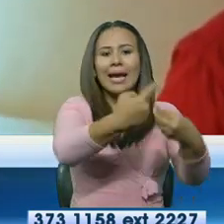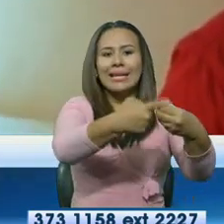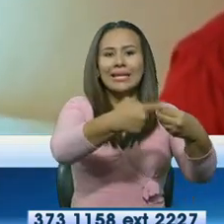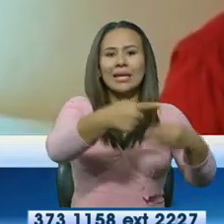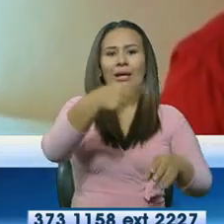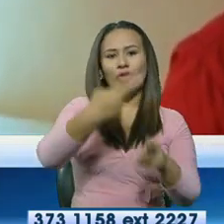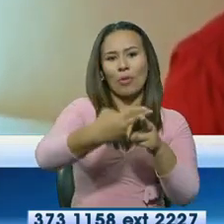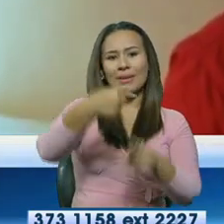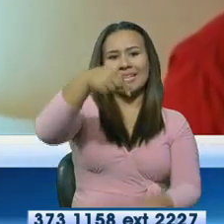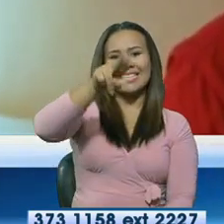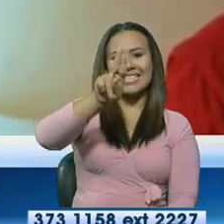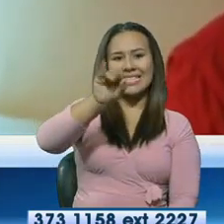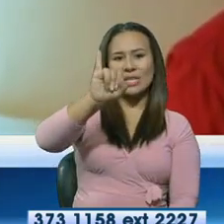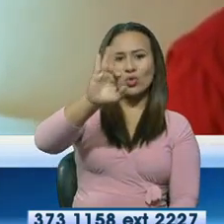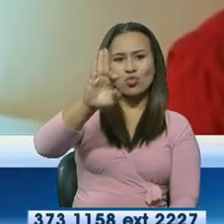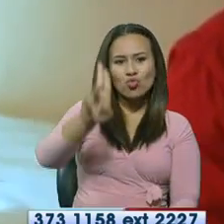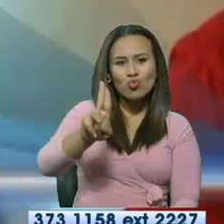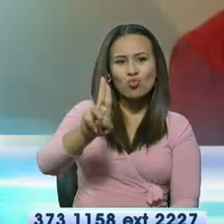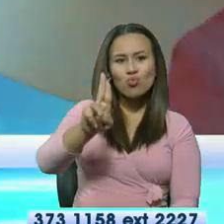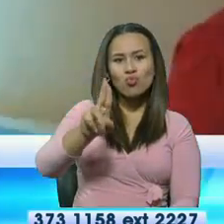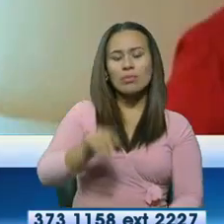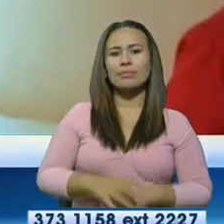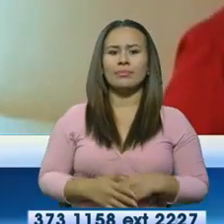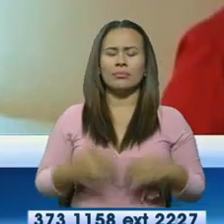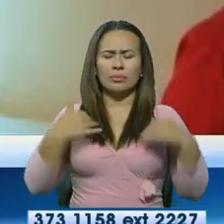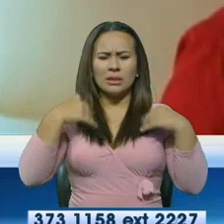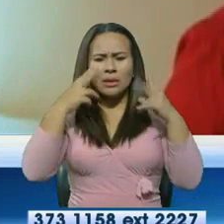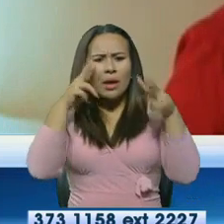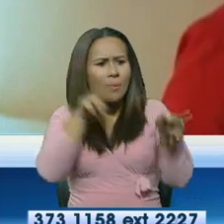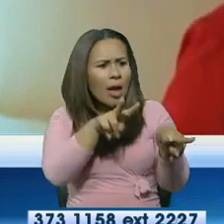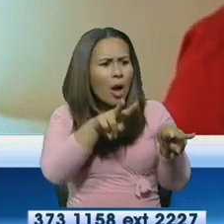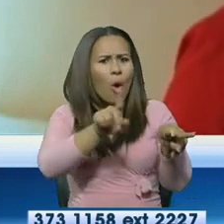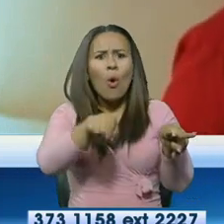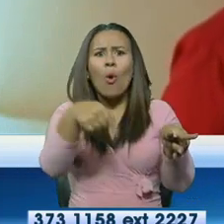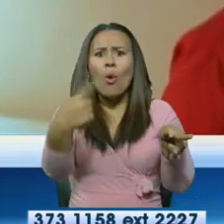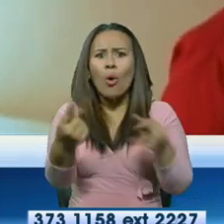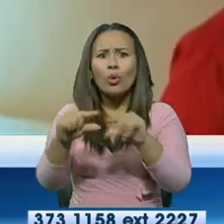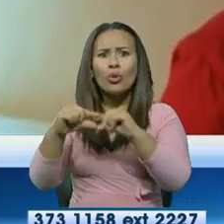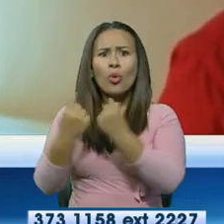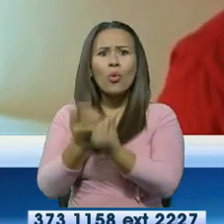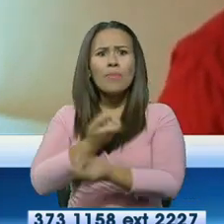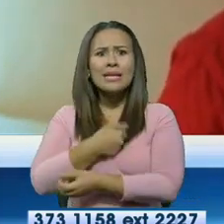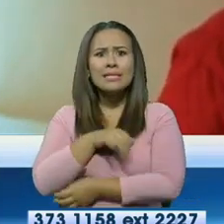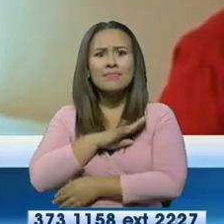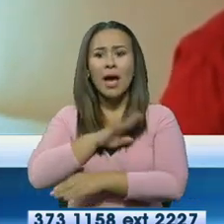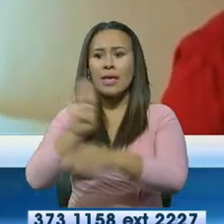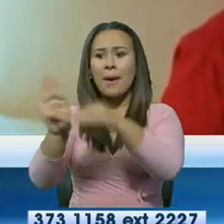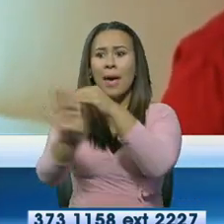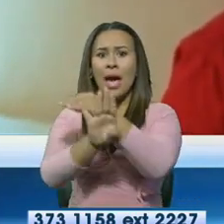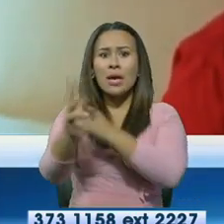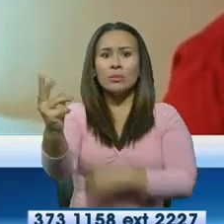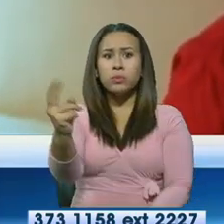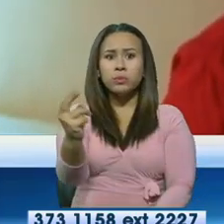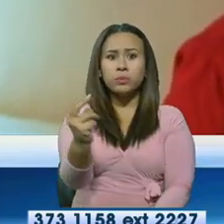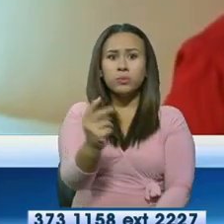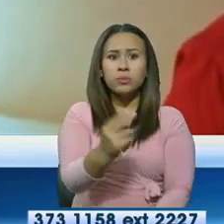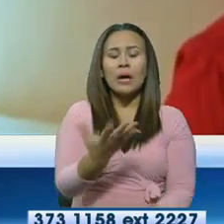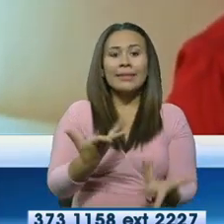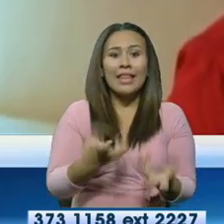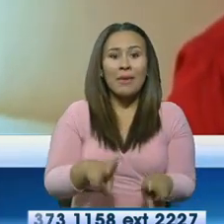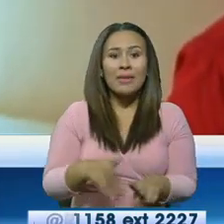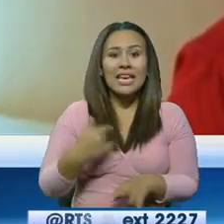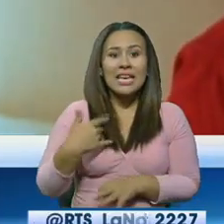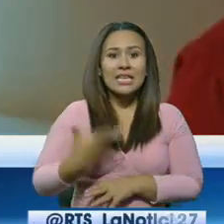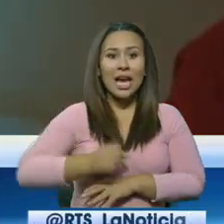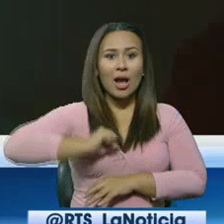se encontraron con una novedad. Había otro grupo de españoles que estaban avanzando desde Bahía de Caracas, con el mismo propósito, comandados